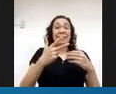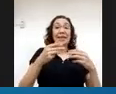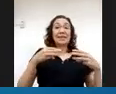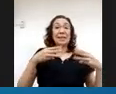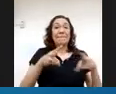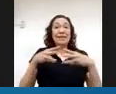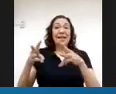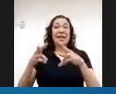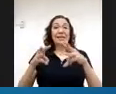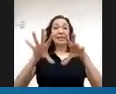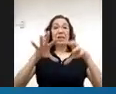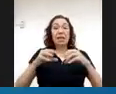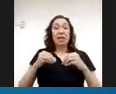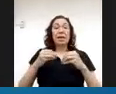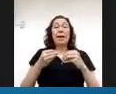adquisición.